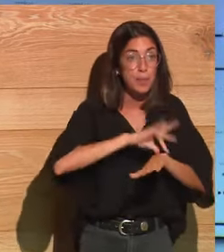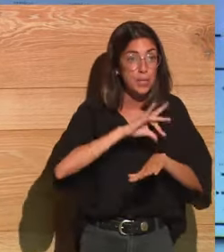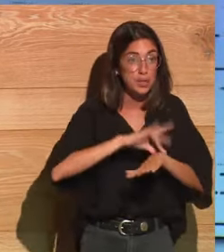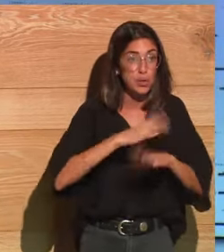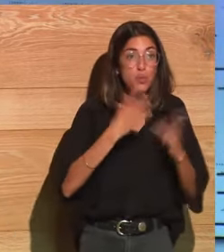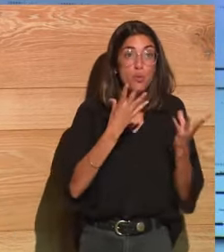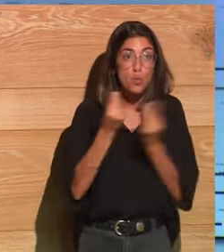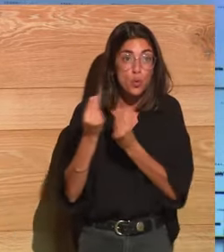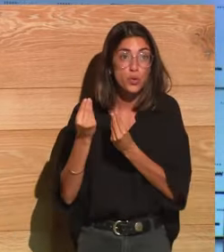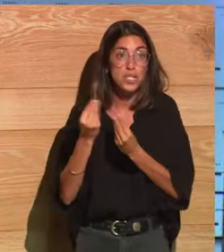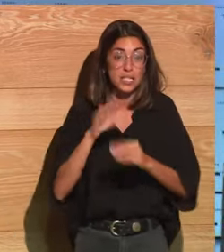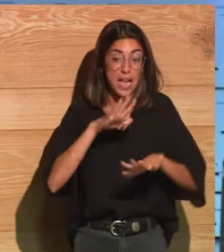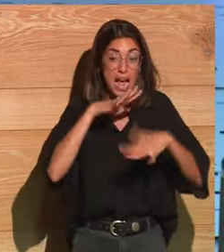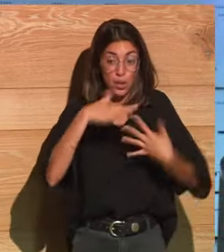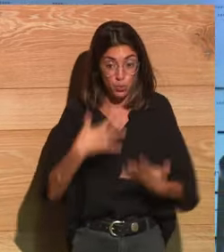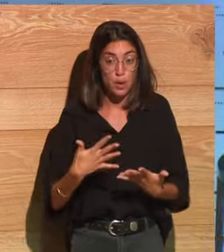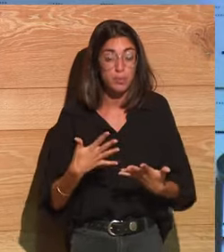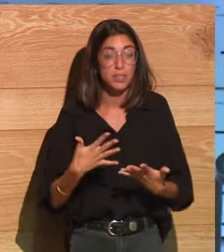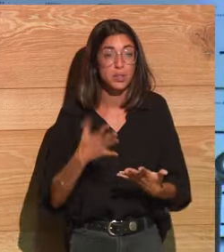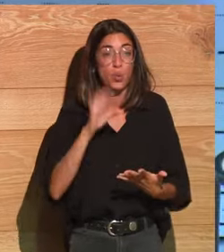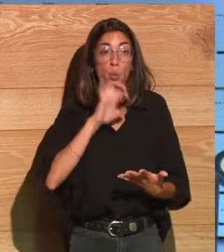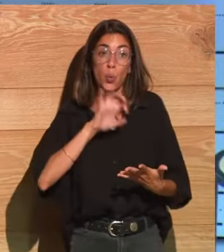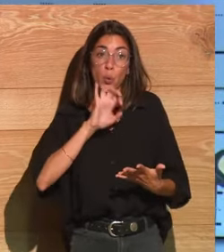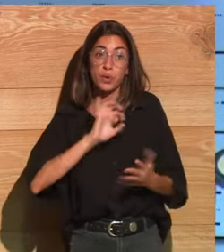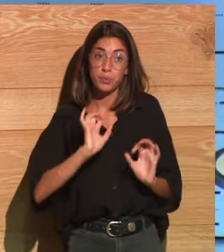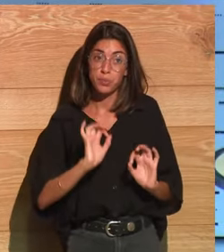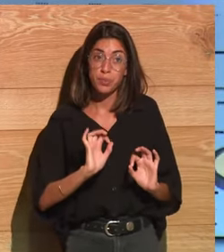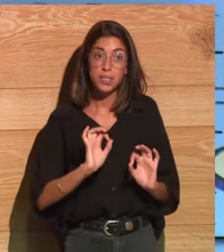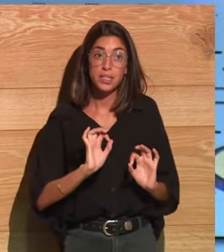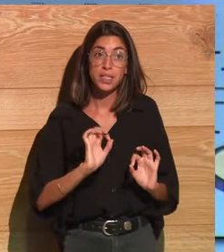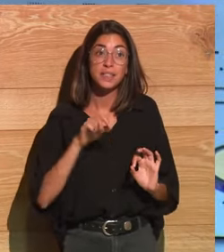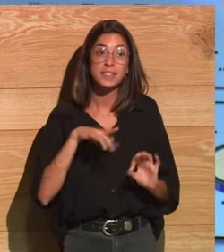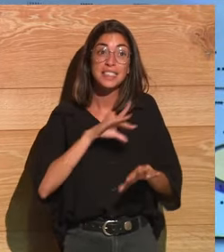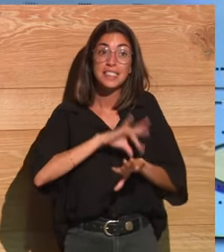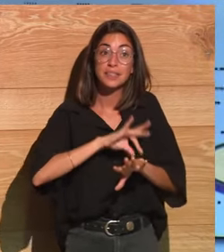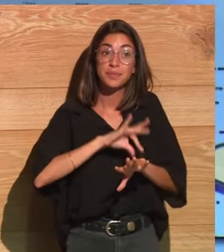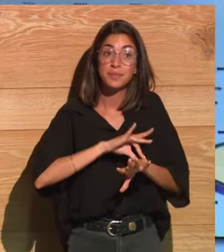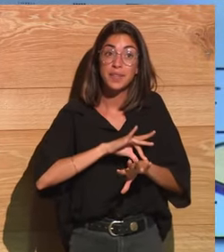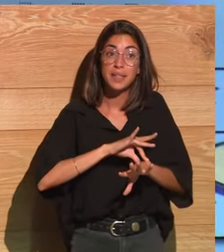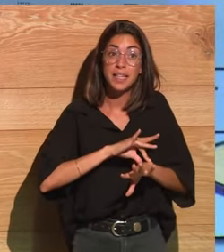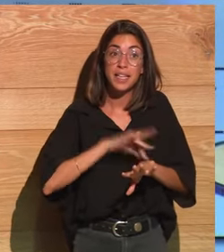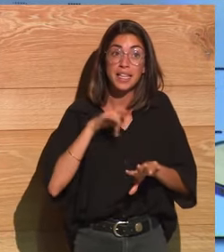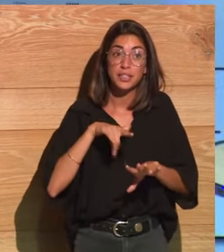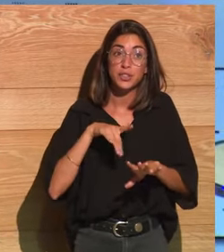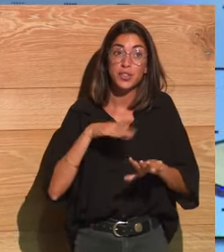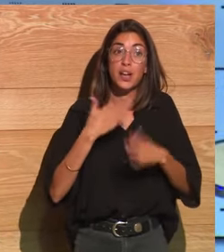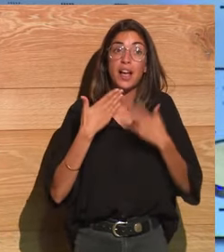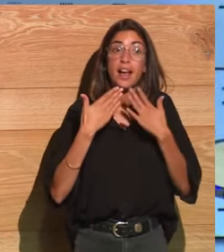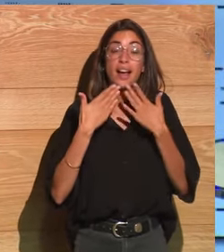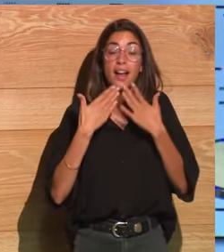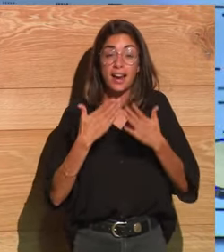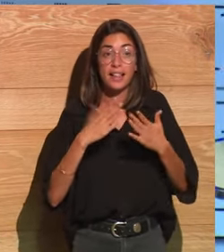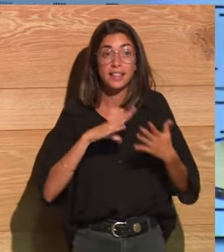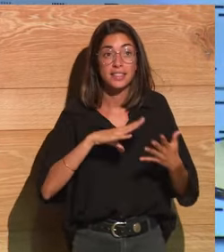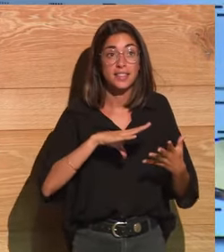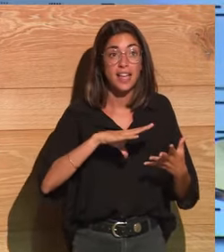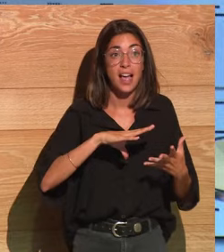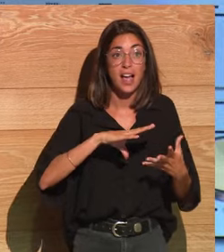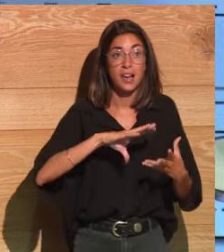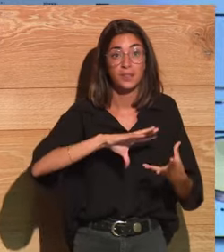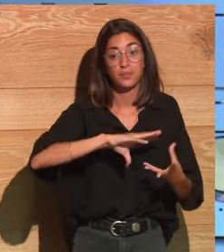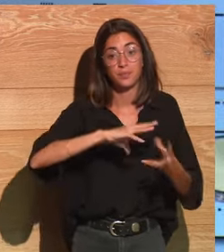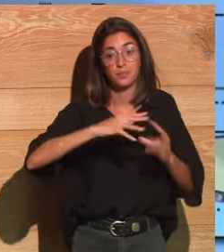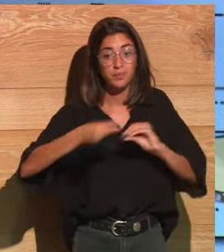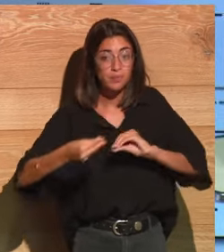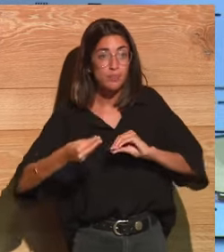día de hoy, curiosamente, son patologías que vienen de ese desajuste entre nuestra cultura y